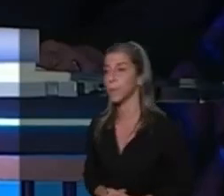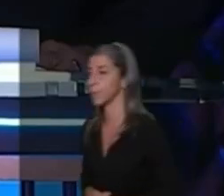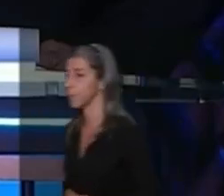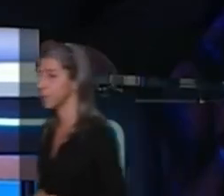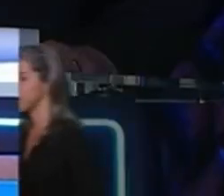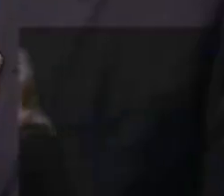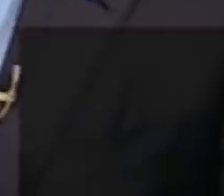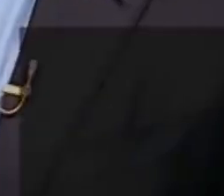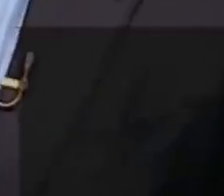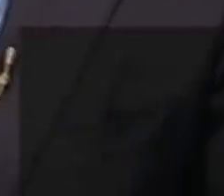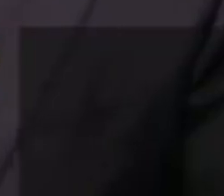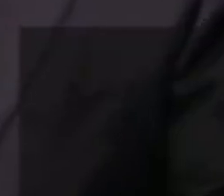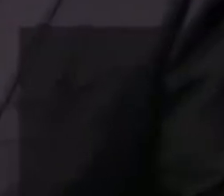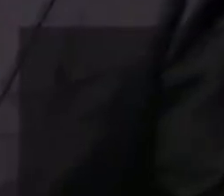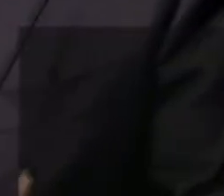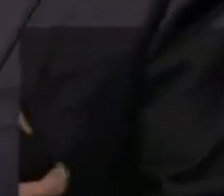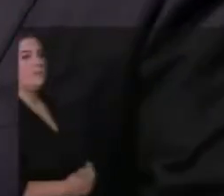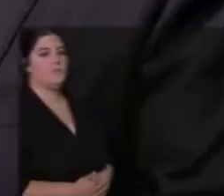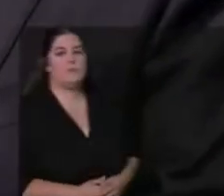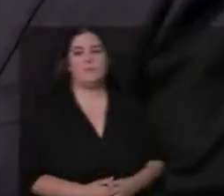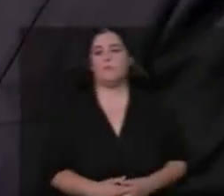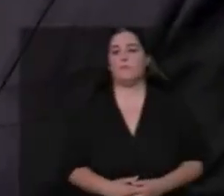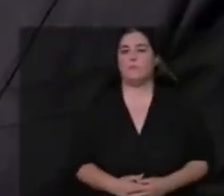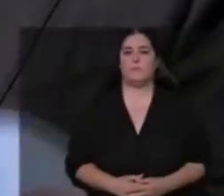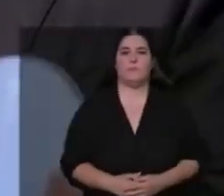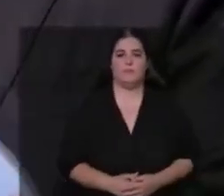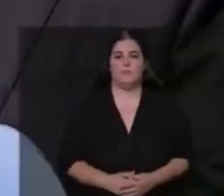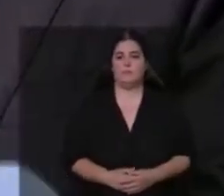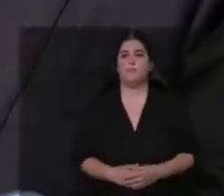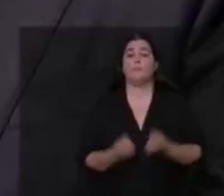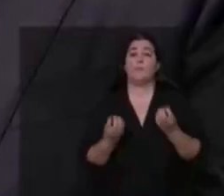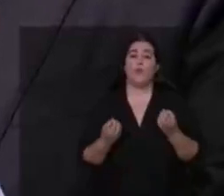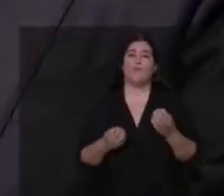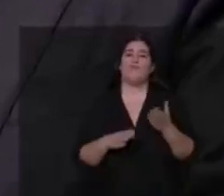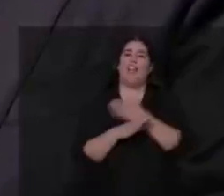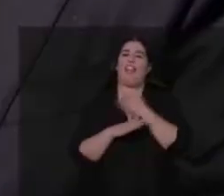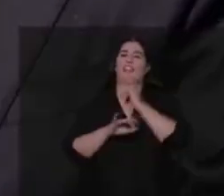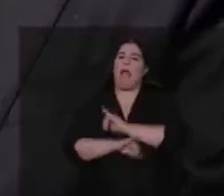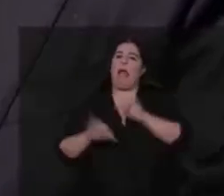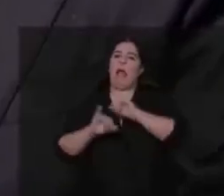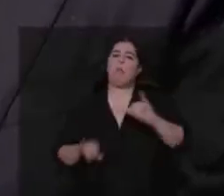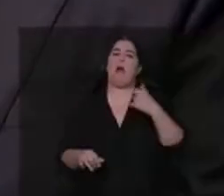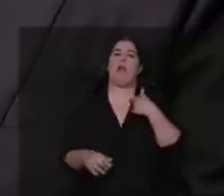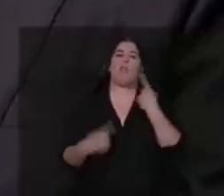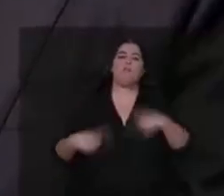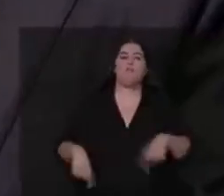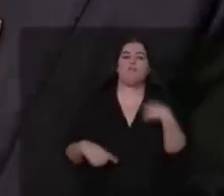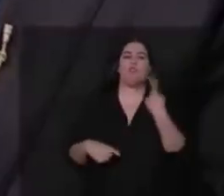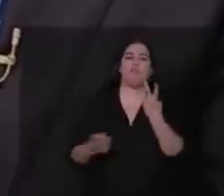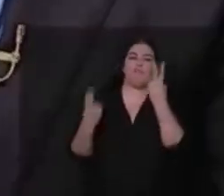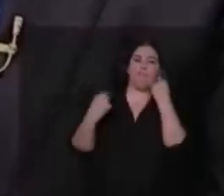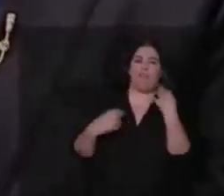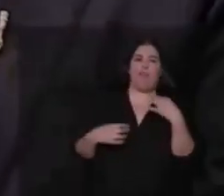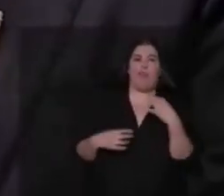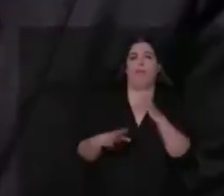Adelante, candidato. Bueno, frente a la campaña negativa y de mentiras a la que hemos sido sometidos, una de las cosas que